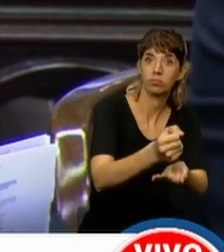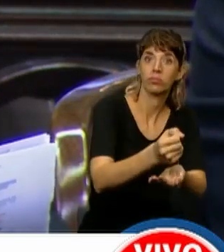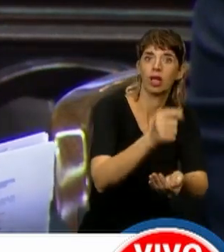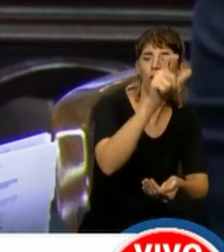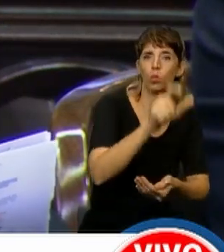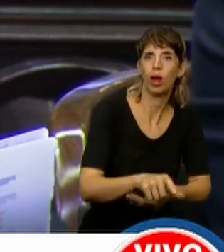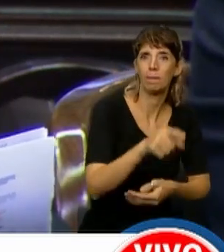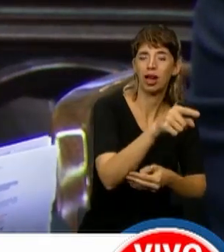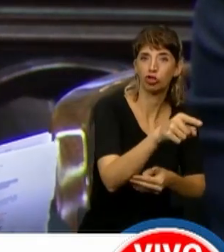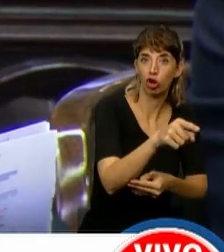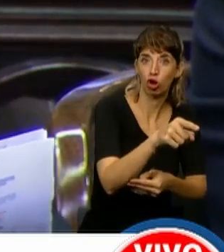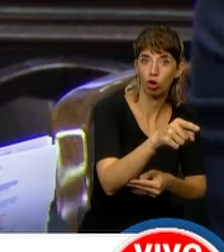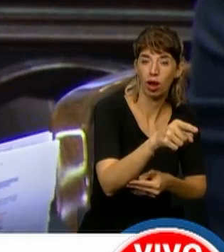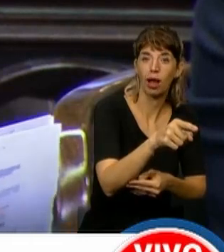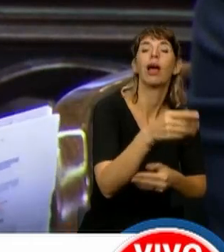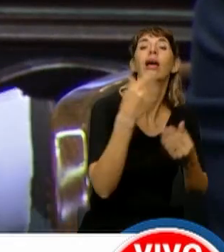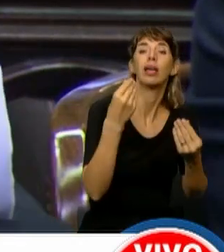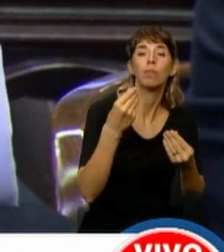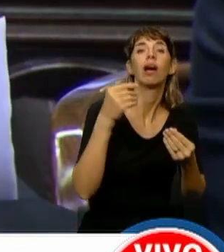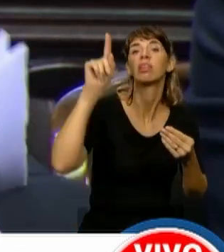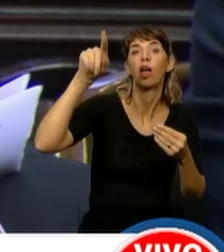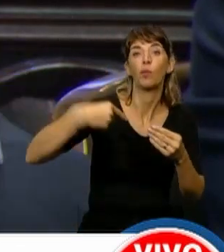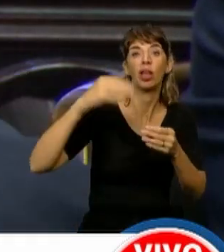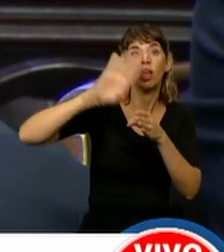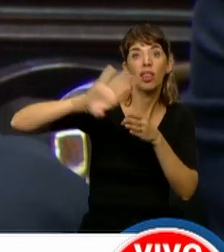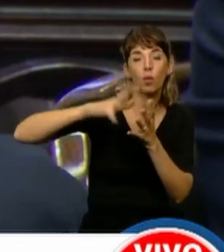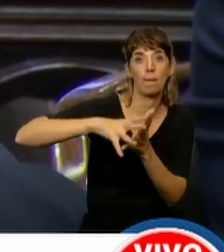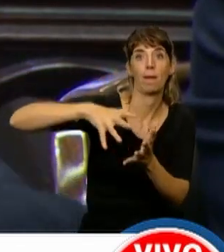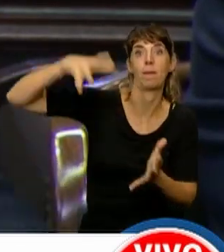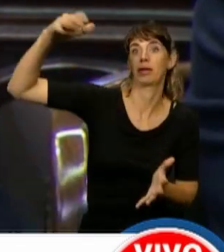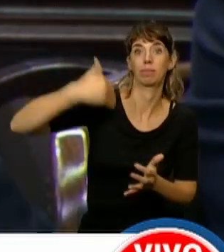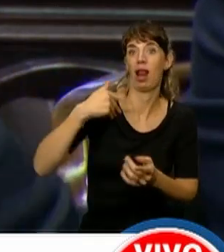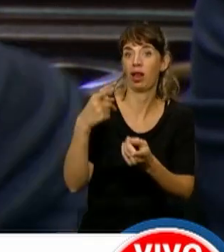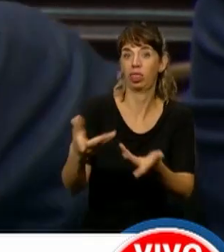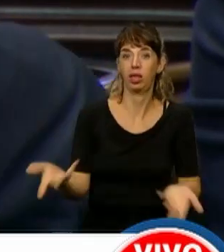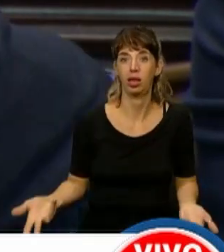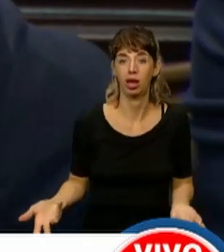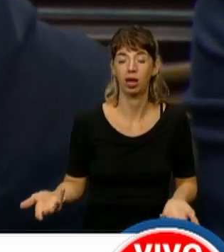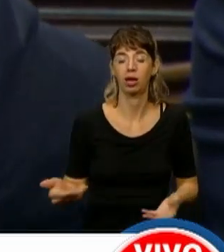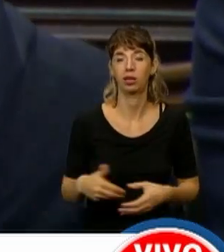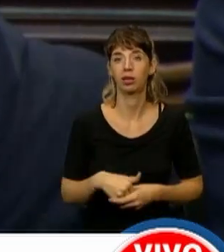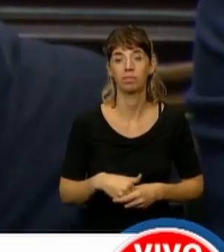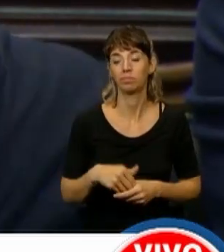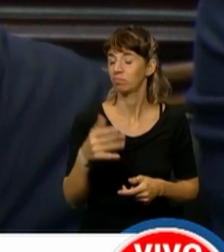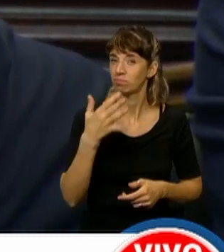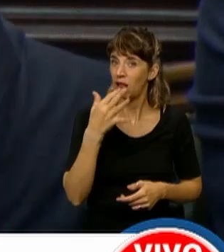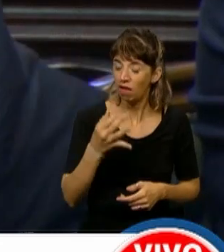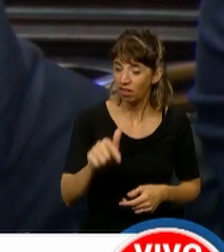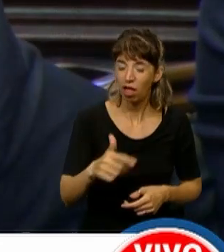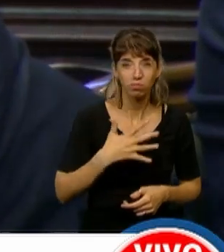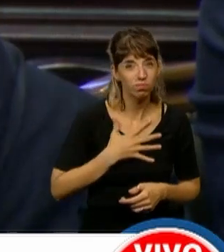vecino, endeudamos y hipotecamos el país. Señor presidente, lamentablemente este